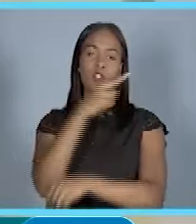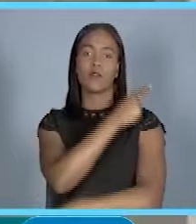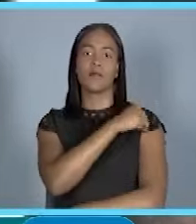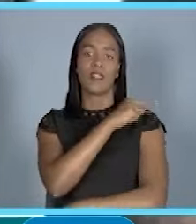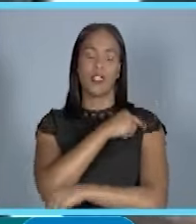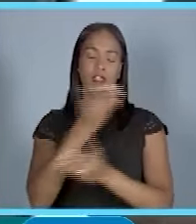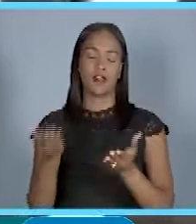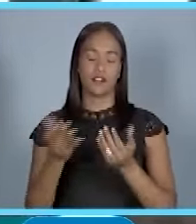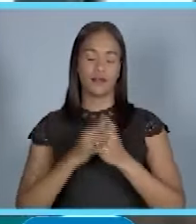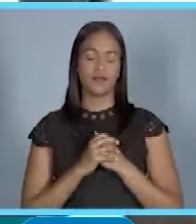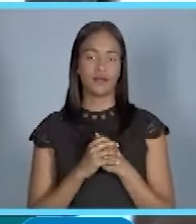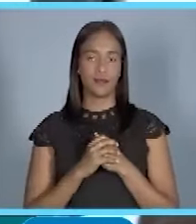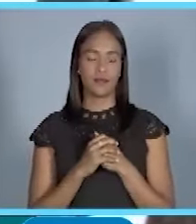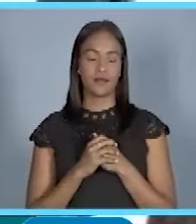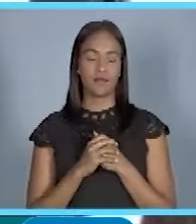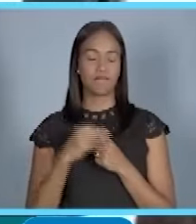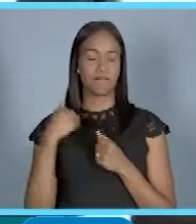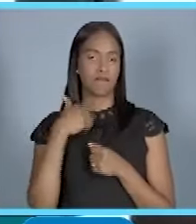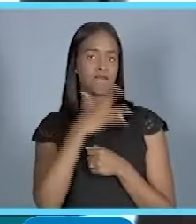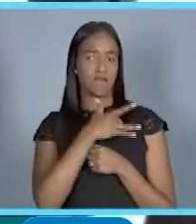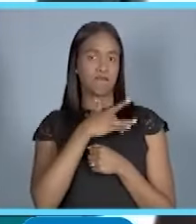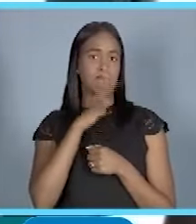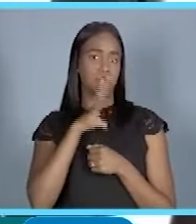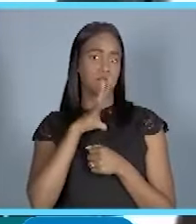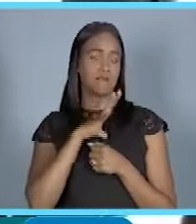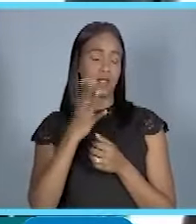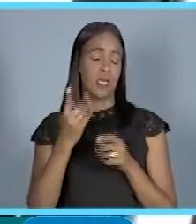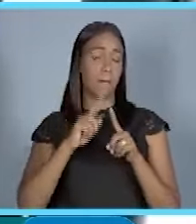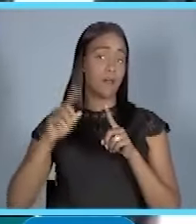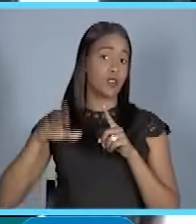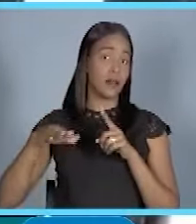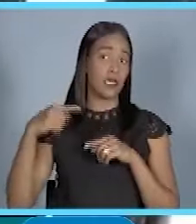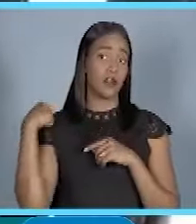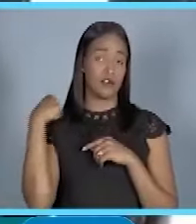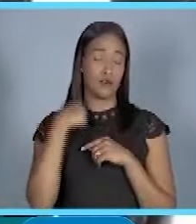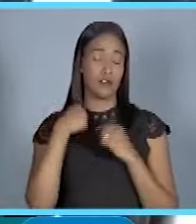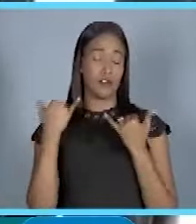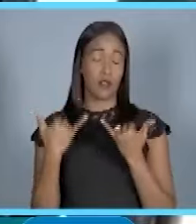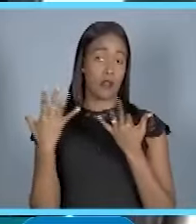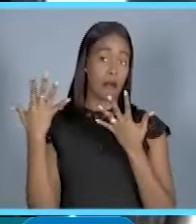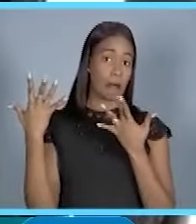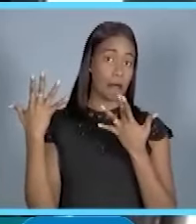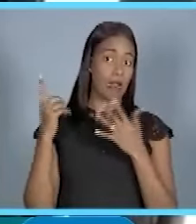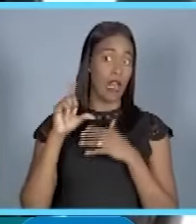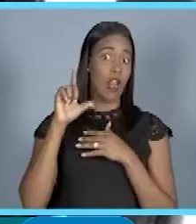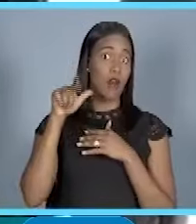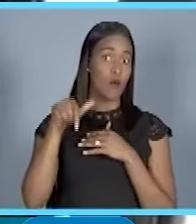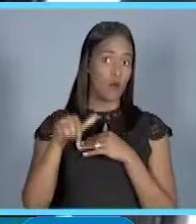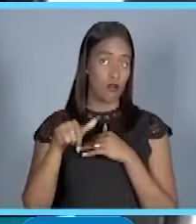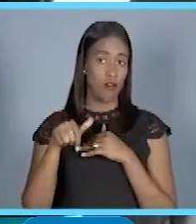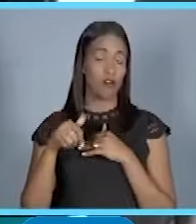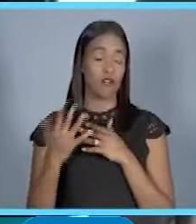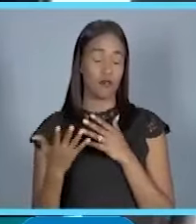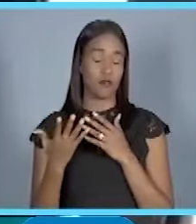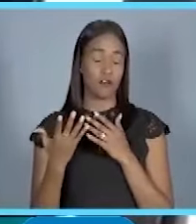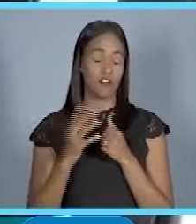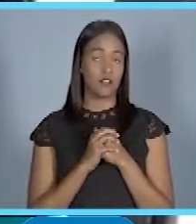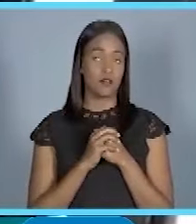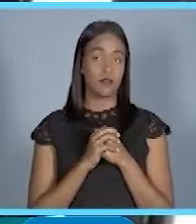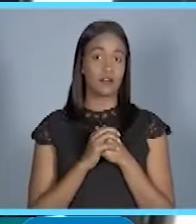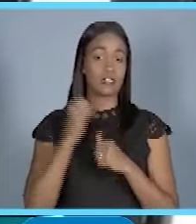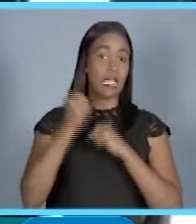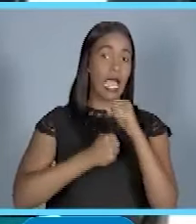horas. Me siento bien por eso, pero todavía estamos, esperamos luego